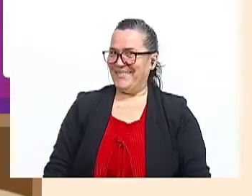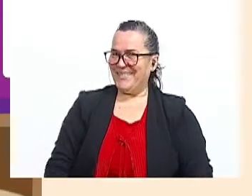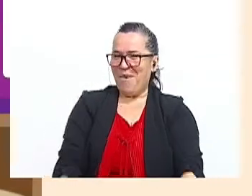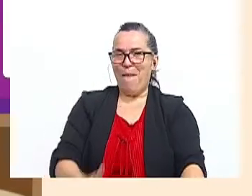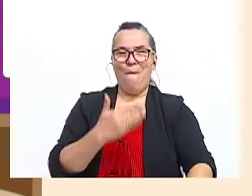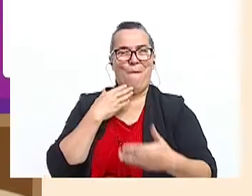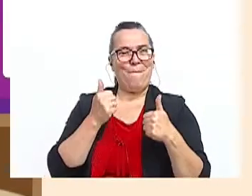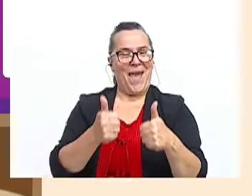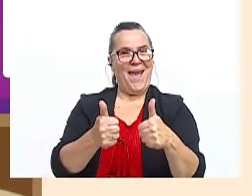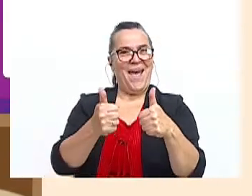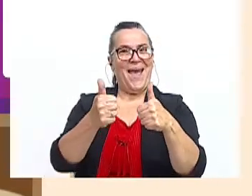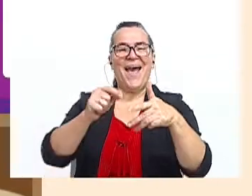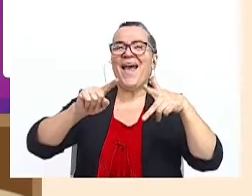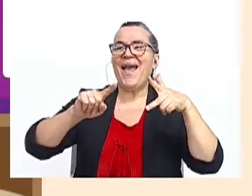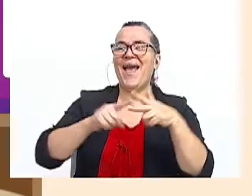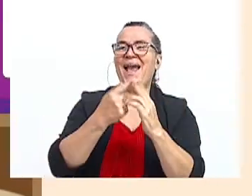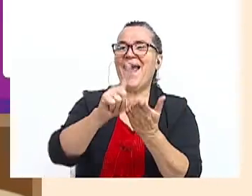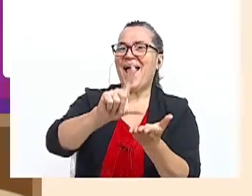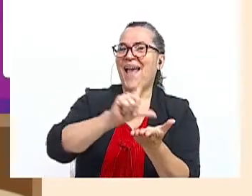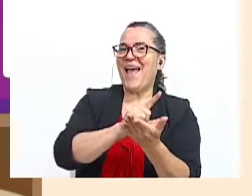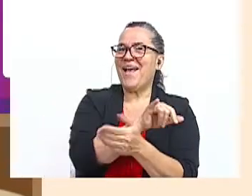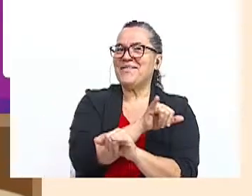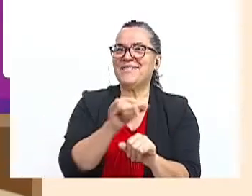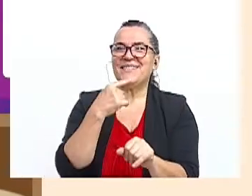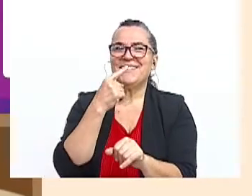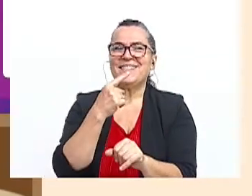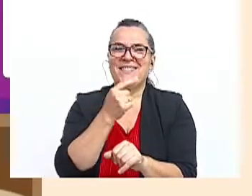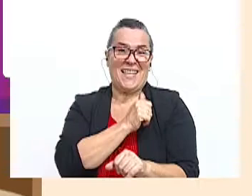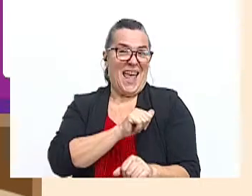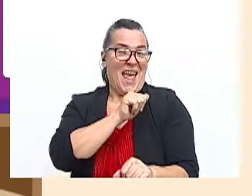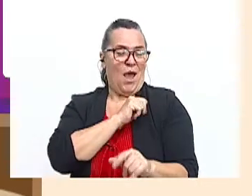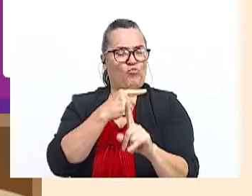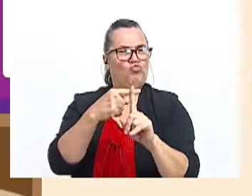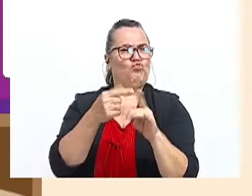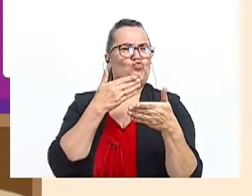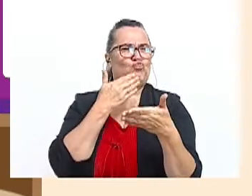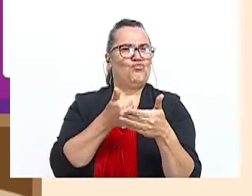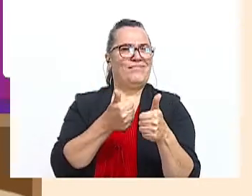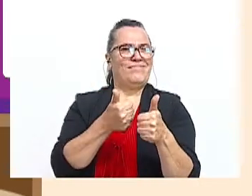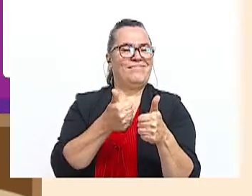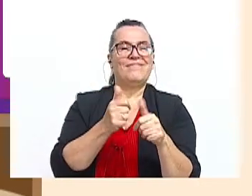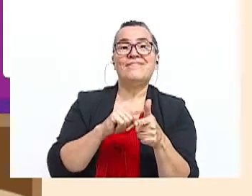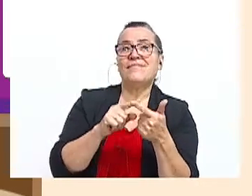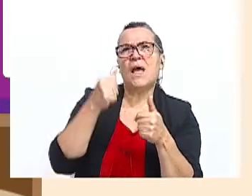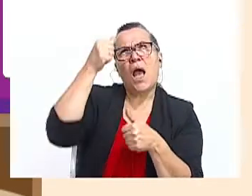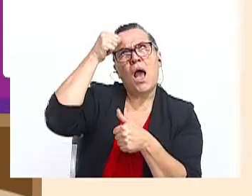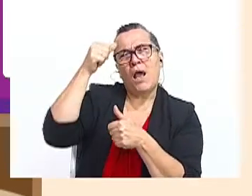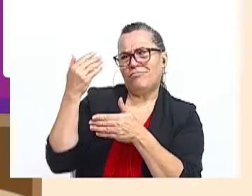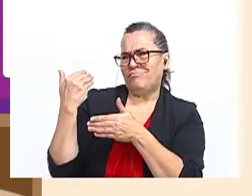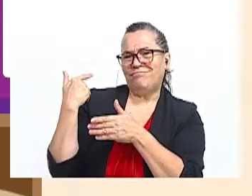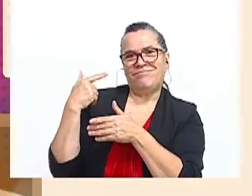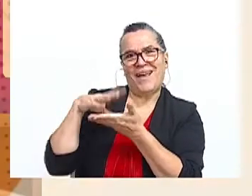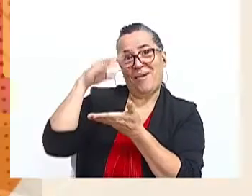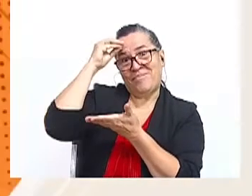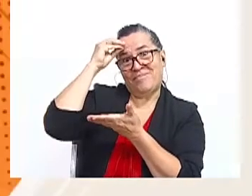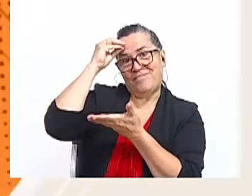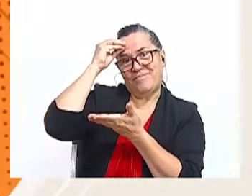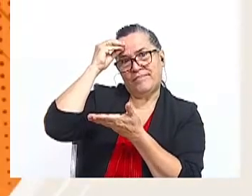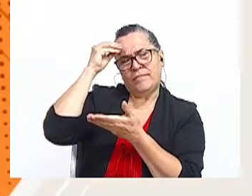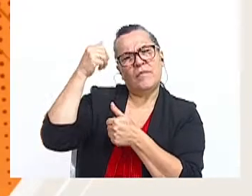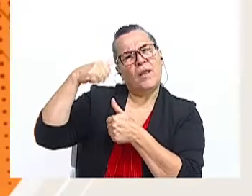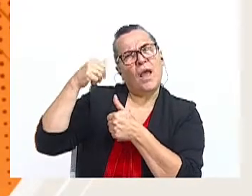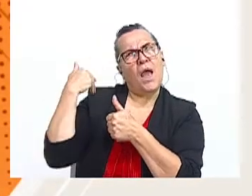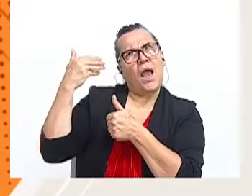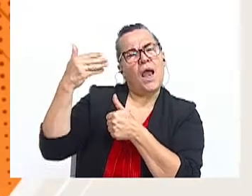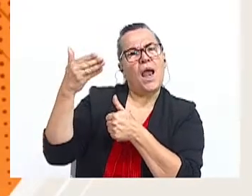Muy bien, iniciamos nuestra clase, como dijimos, con muy buena actitud y vamos a recordar lo aprendido, como siempre. Retomemos